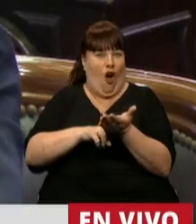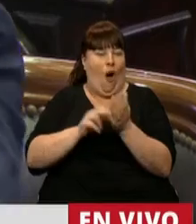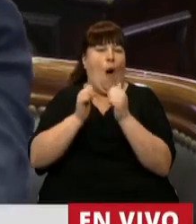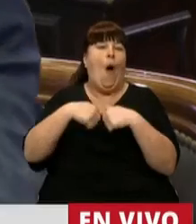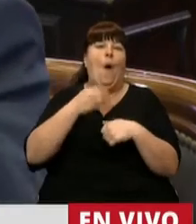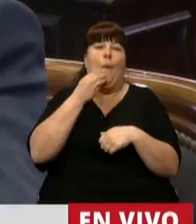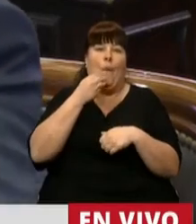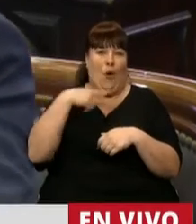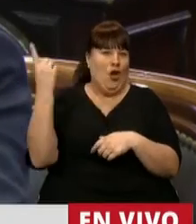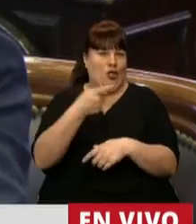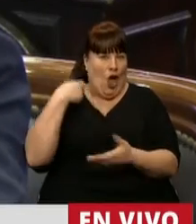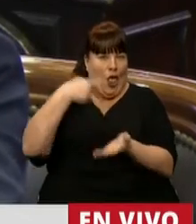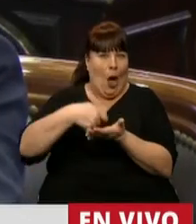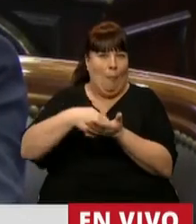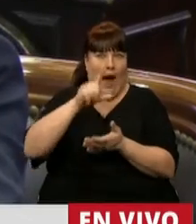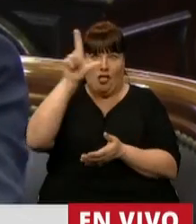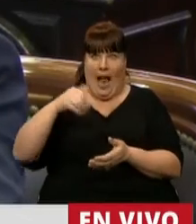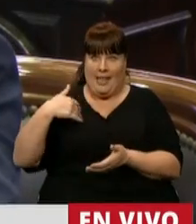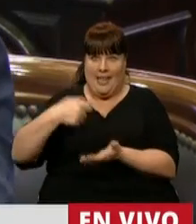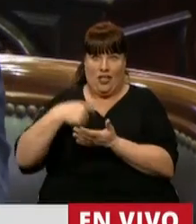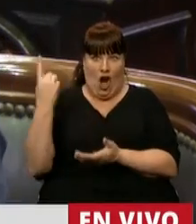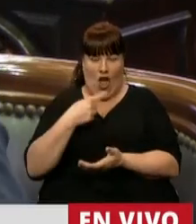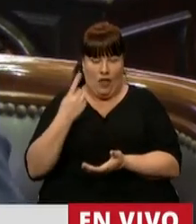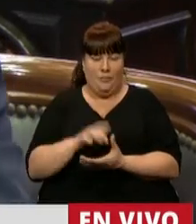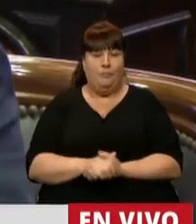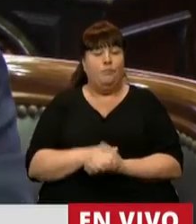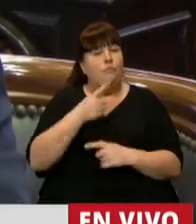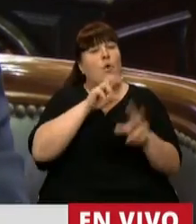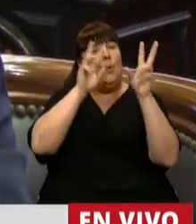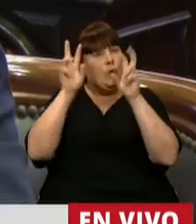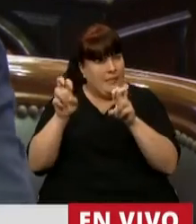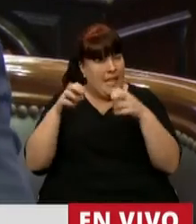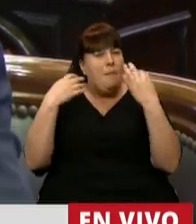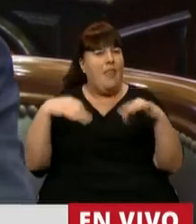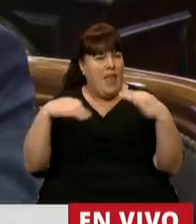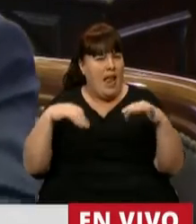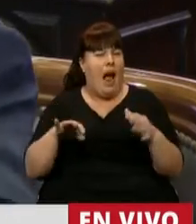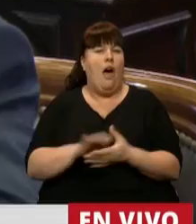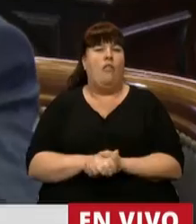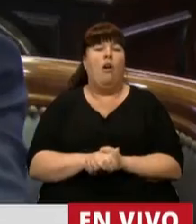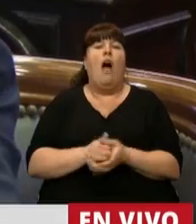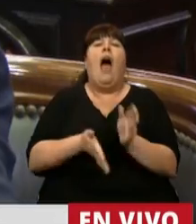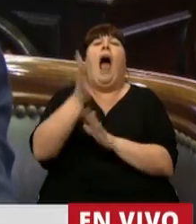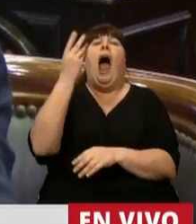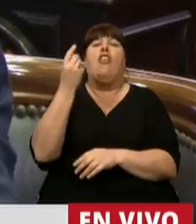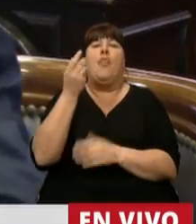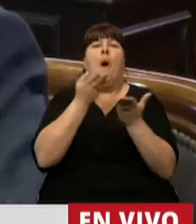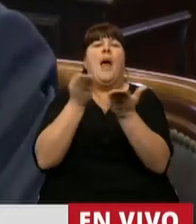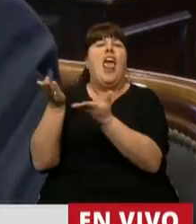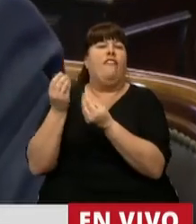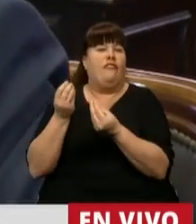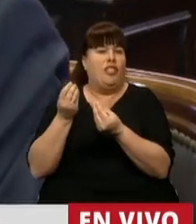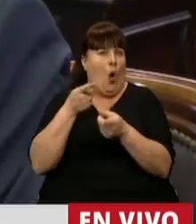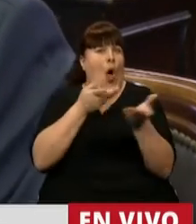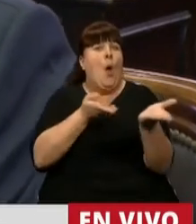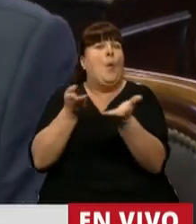manera encubierta que pagábamos todos los argentinos. Y hay un tema que es delicado. Porque ¿a dónde iban esos beneficios?